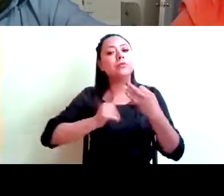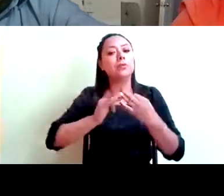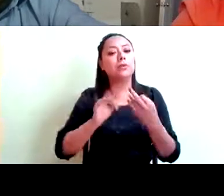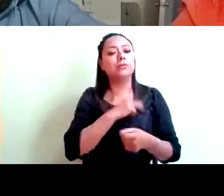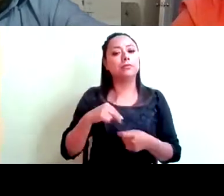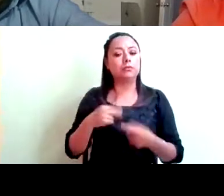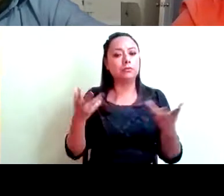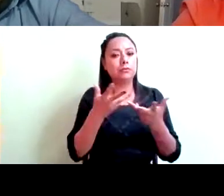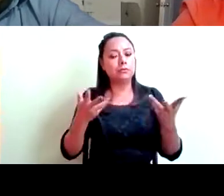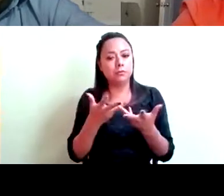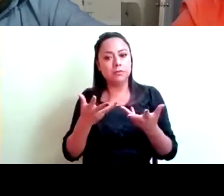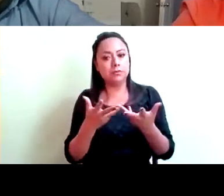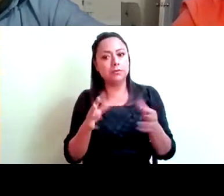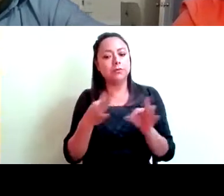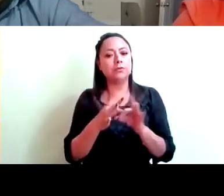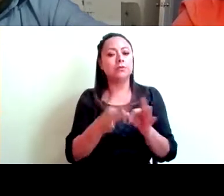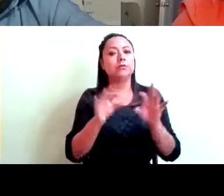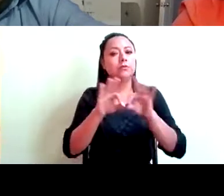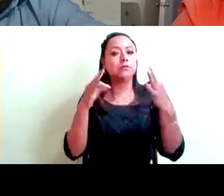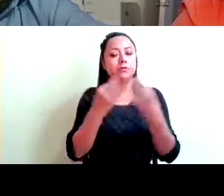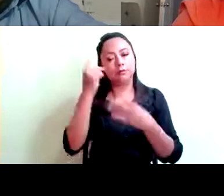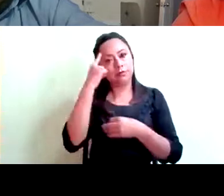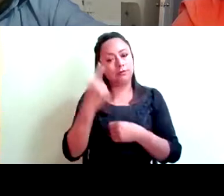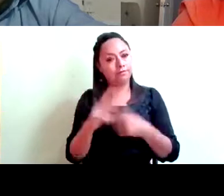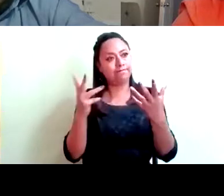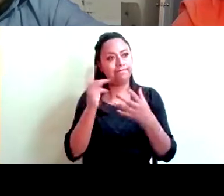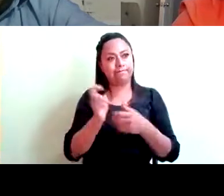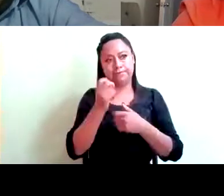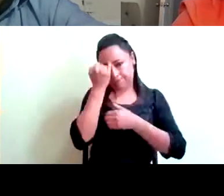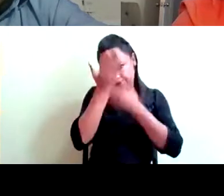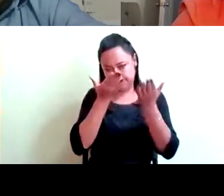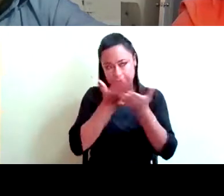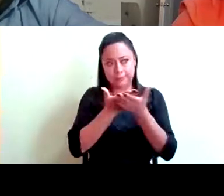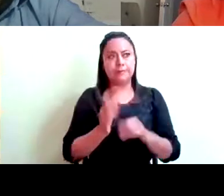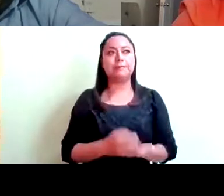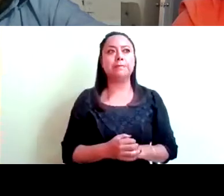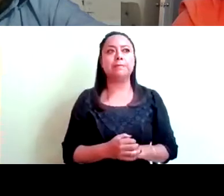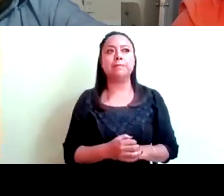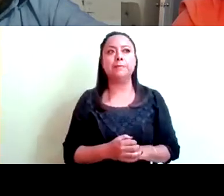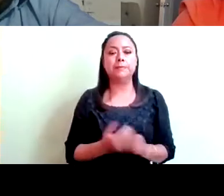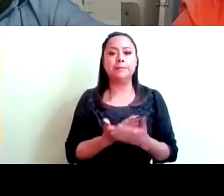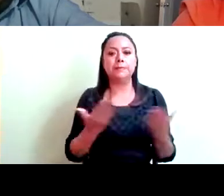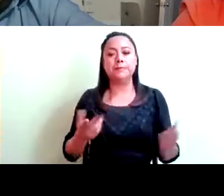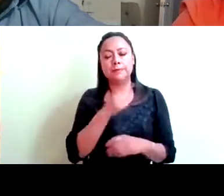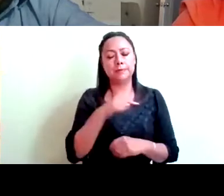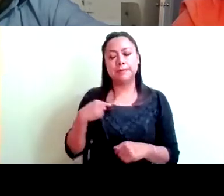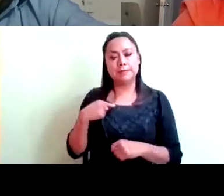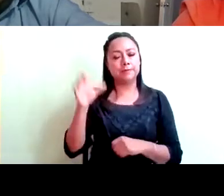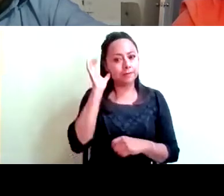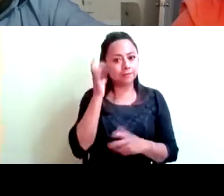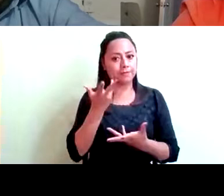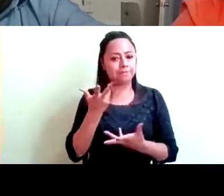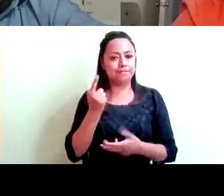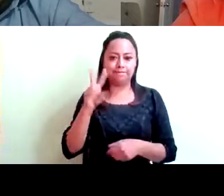precisamente nada más la forma para hacer la iniciativa. Y bueno, ahora que estamos escuchando, pues nos da mucho gusto